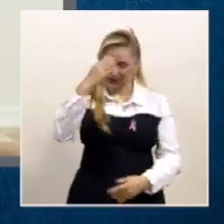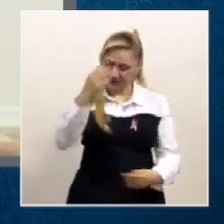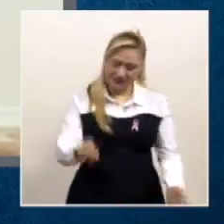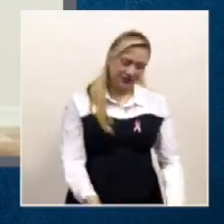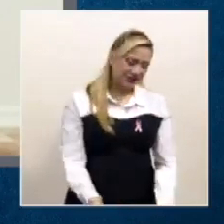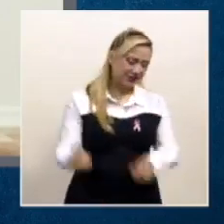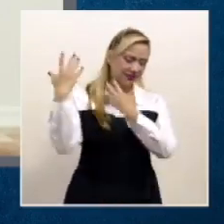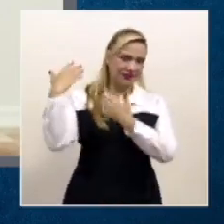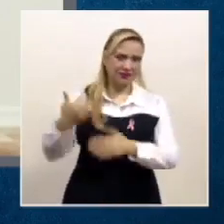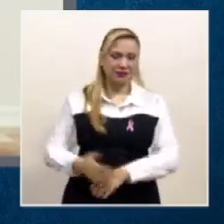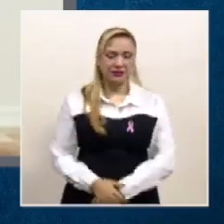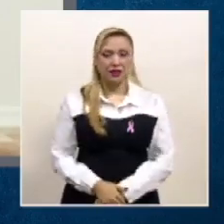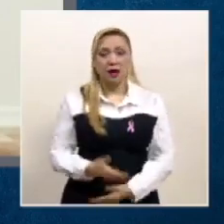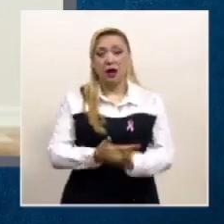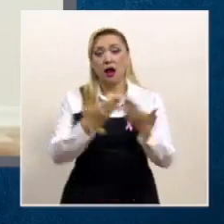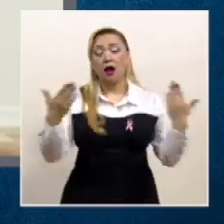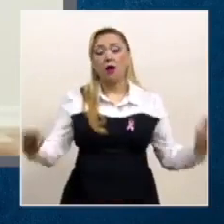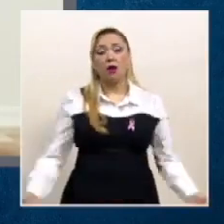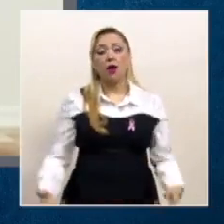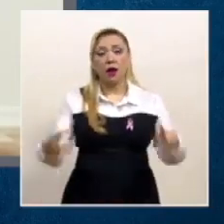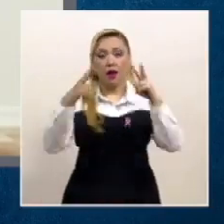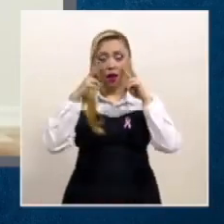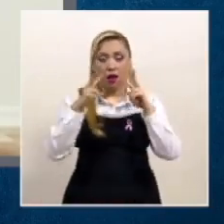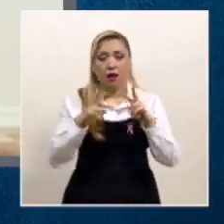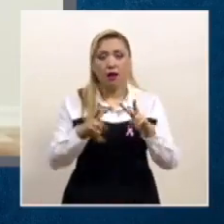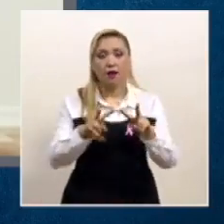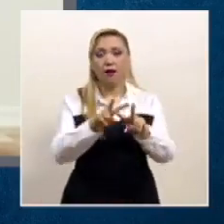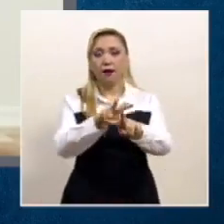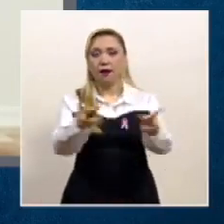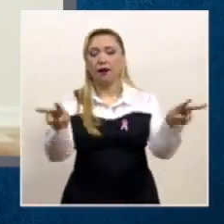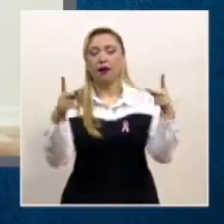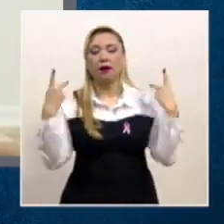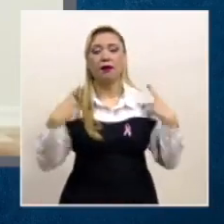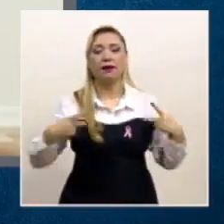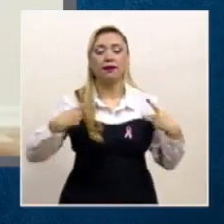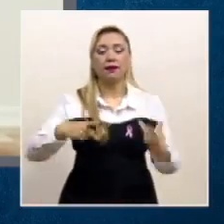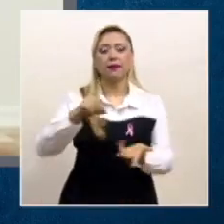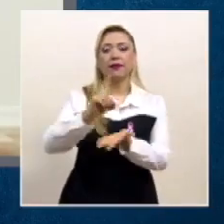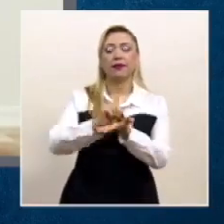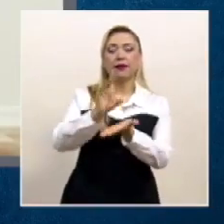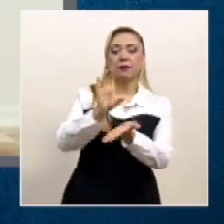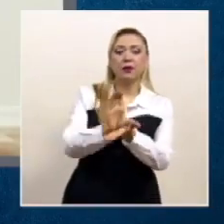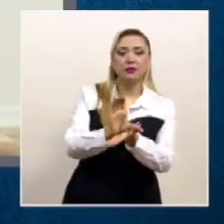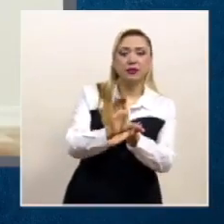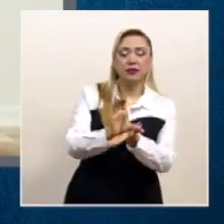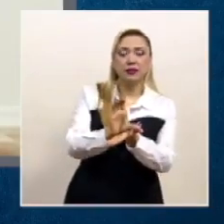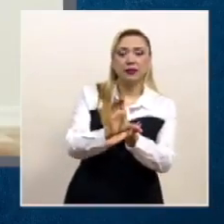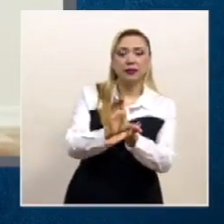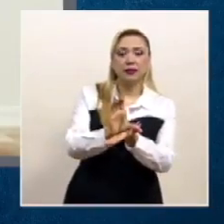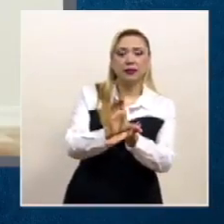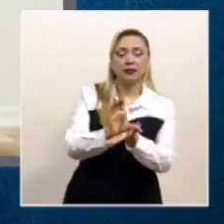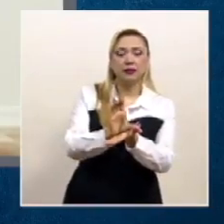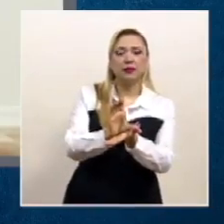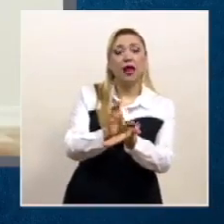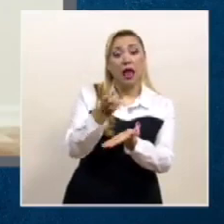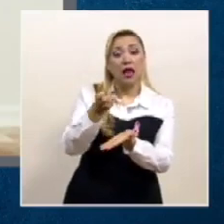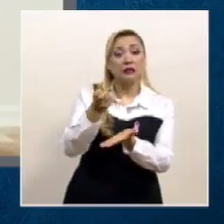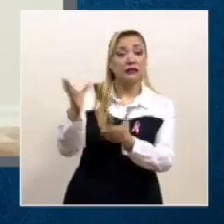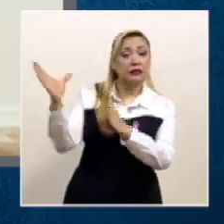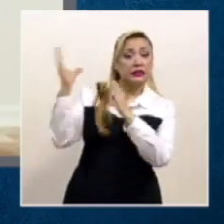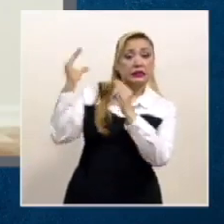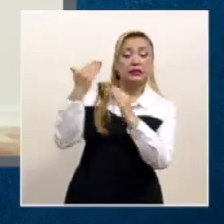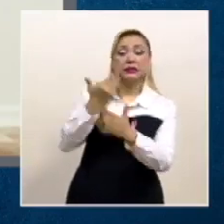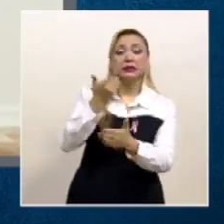justamente la percepción que tenemos de las personas con discapacidad es una de las barreras que